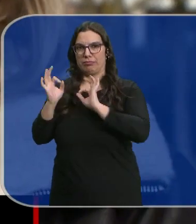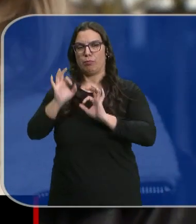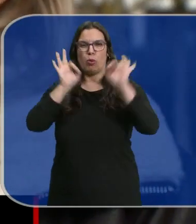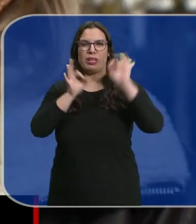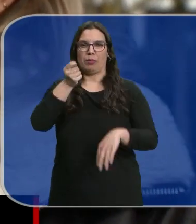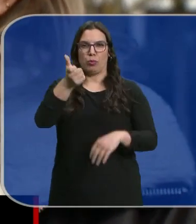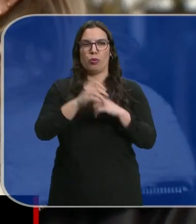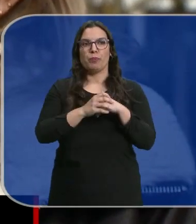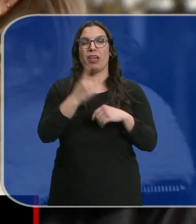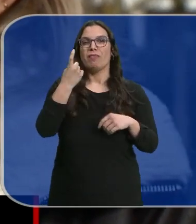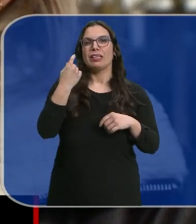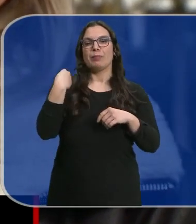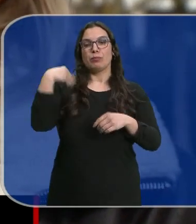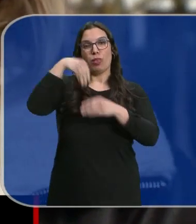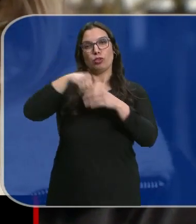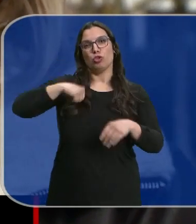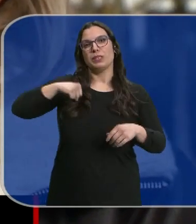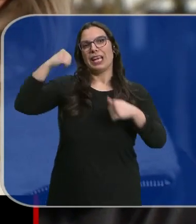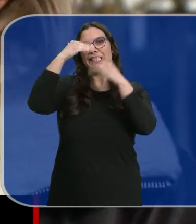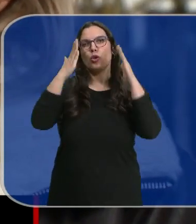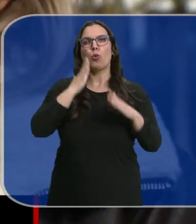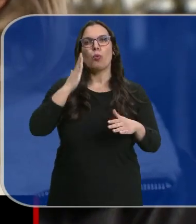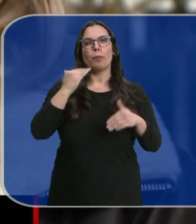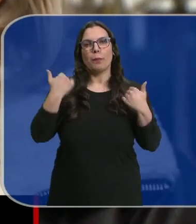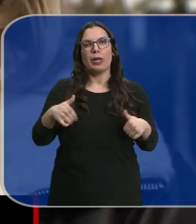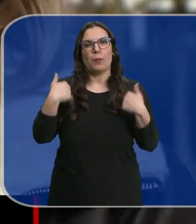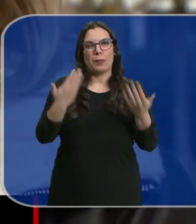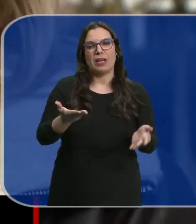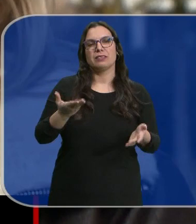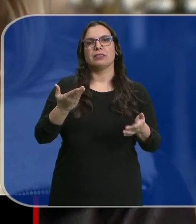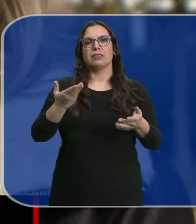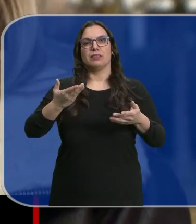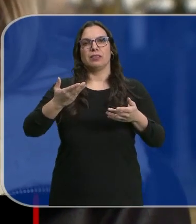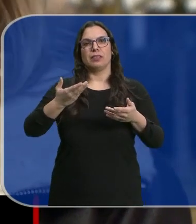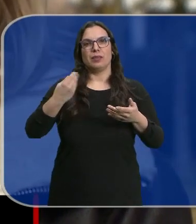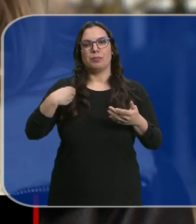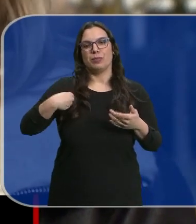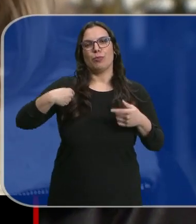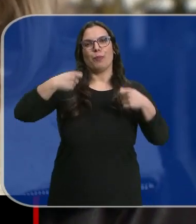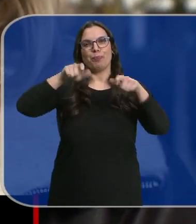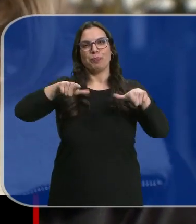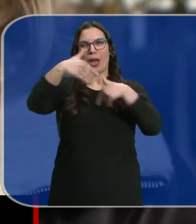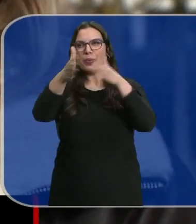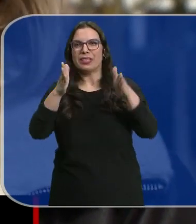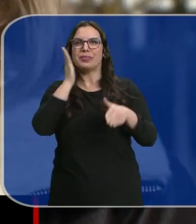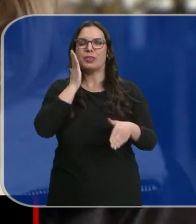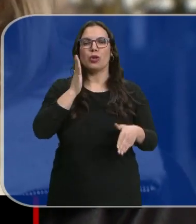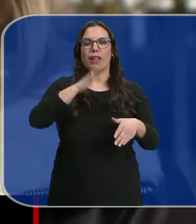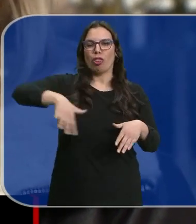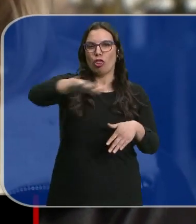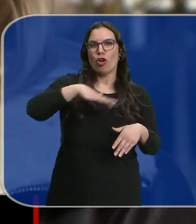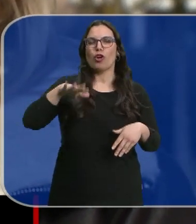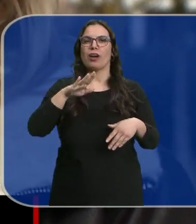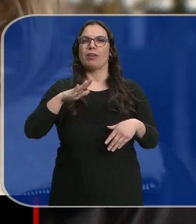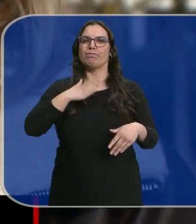Una mejor humanización en los hospitales, las instalaciones más adecuadas, pues para que los